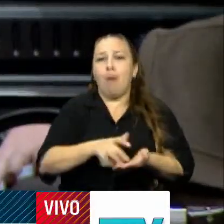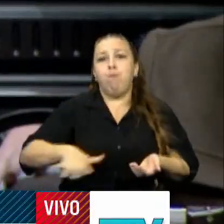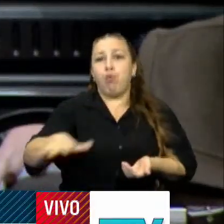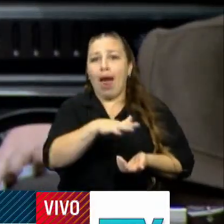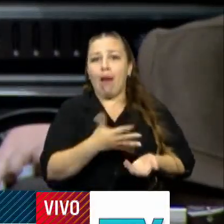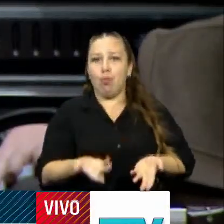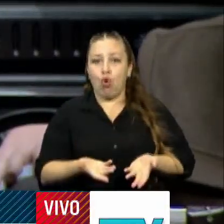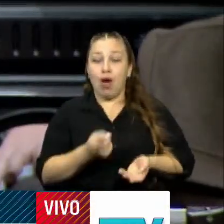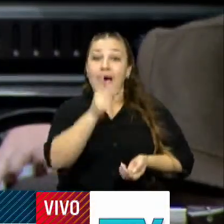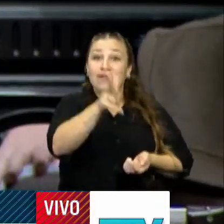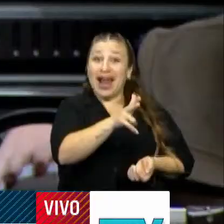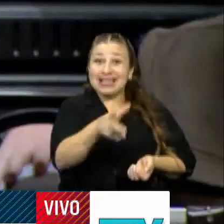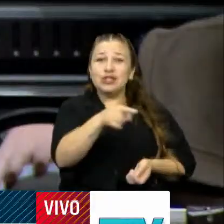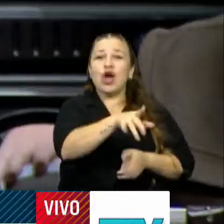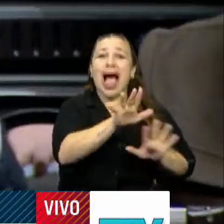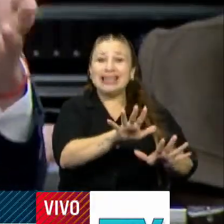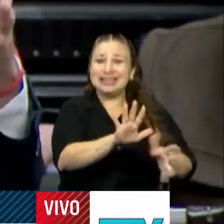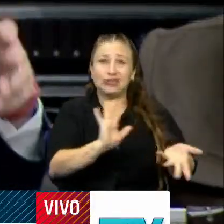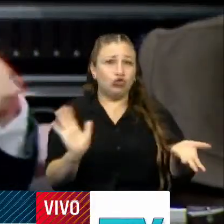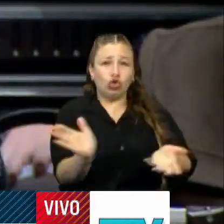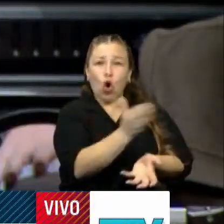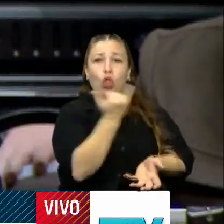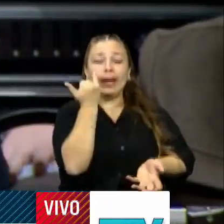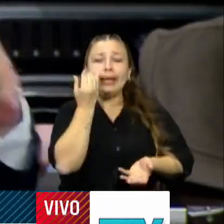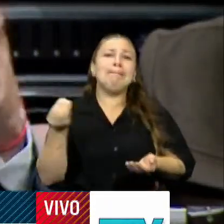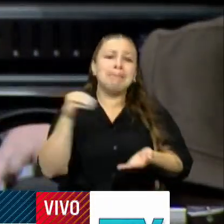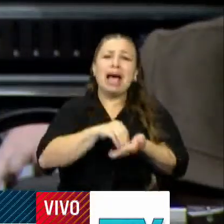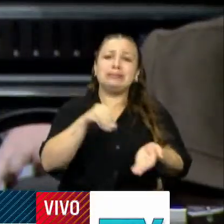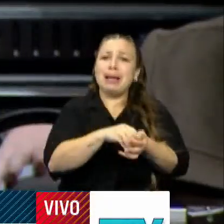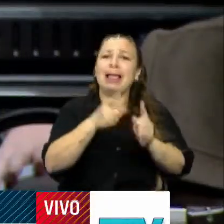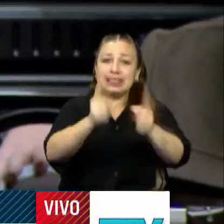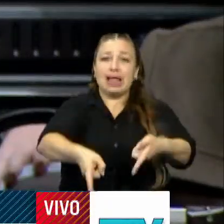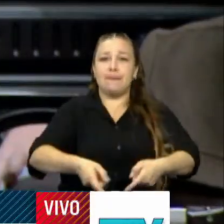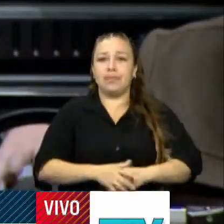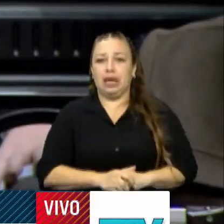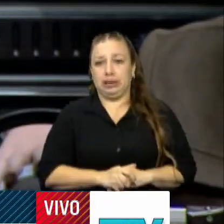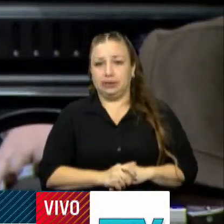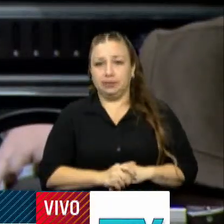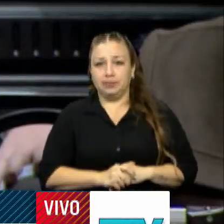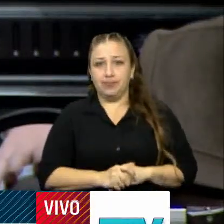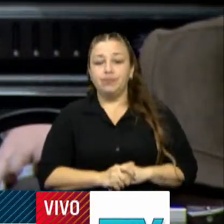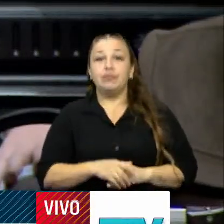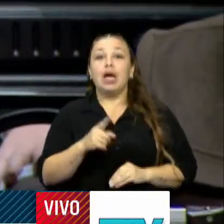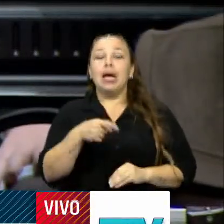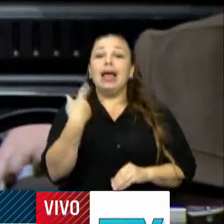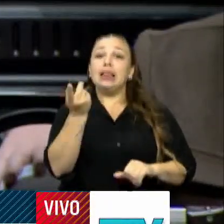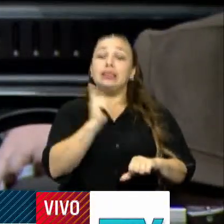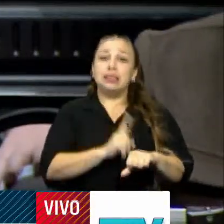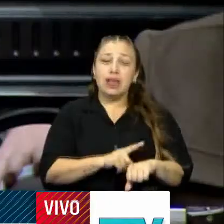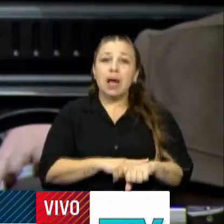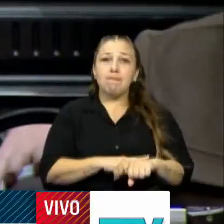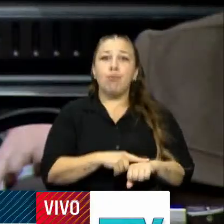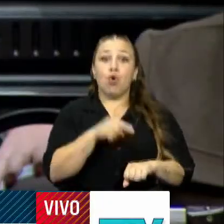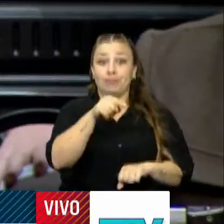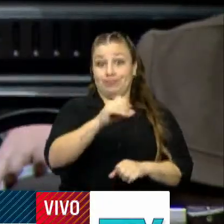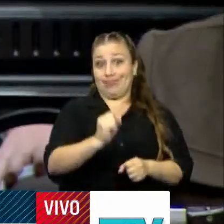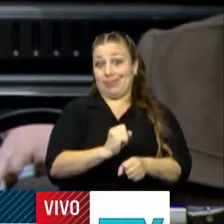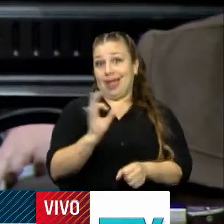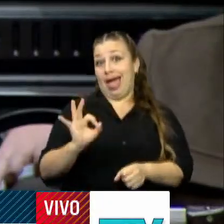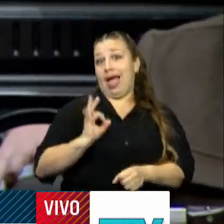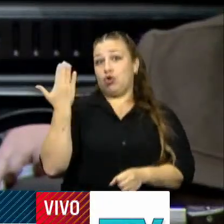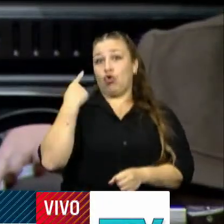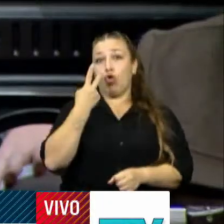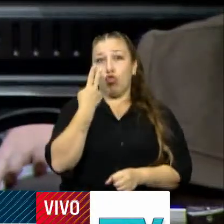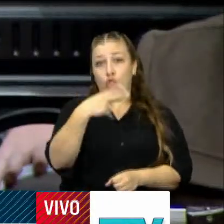Francisco fue todo eso y mucho más. Muchas de las cosas que dijimos acá y mucho más. Con el tiempo, desde ese 2014 en